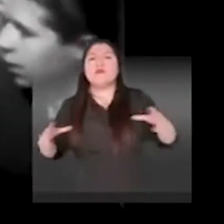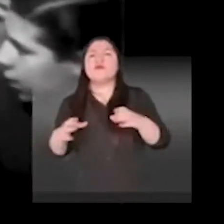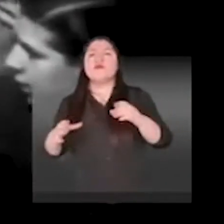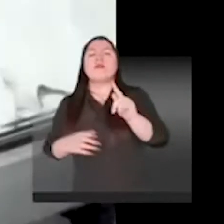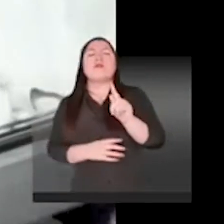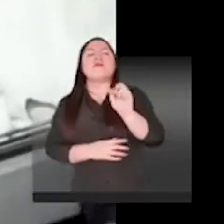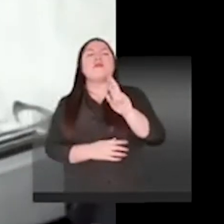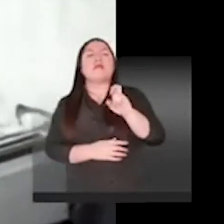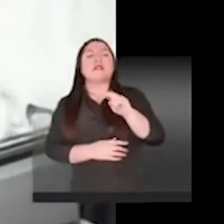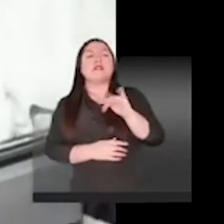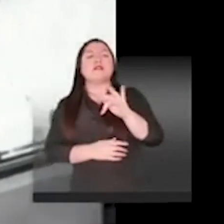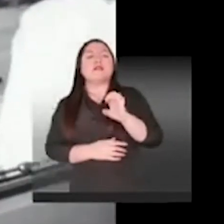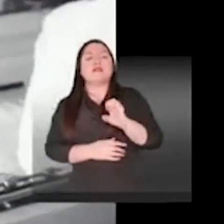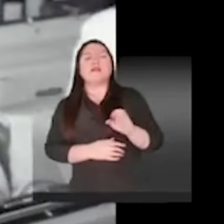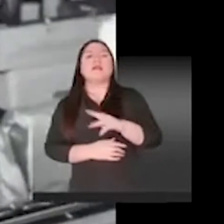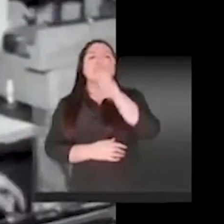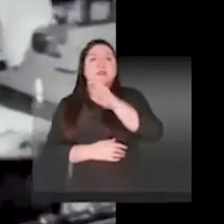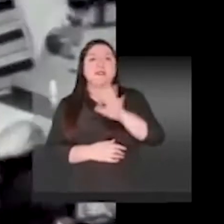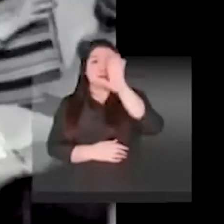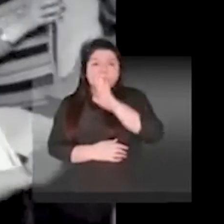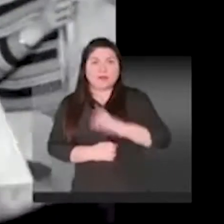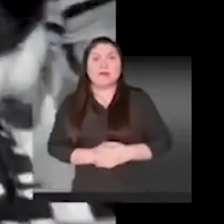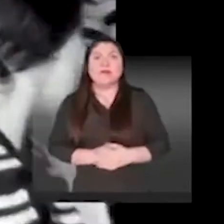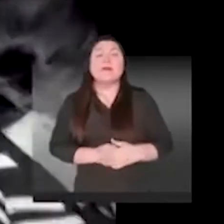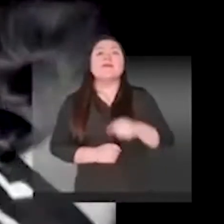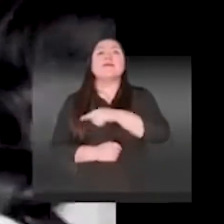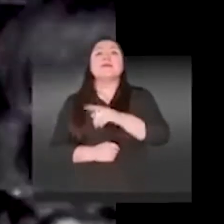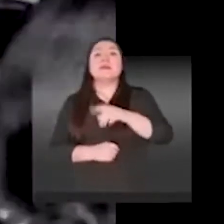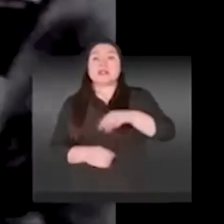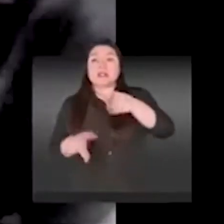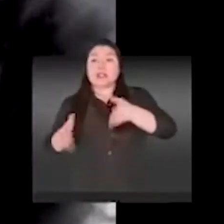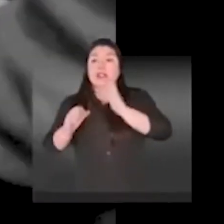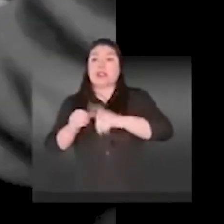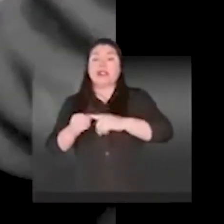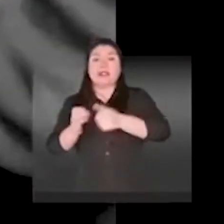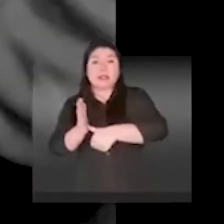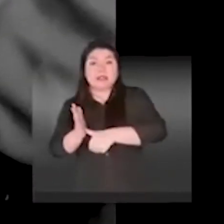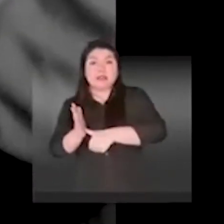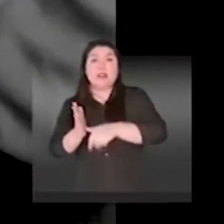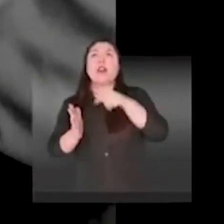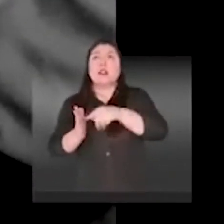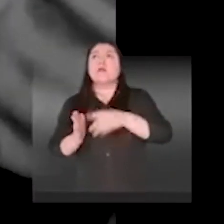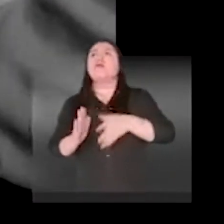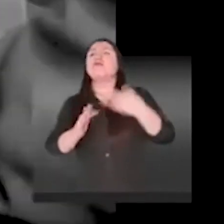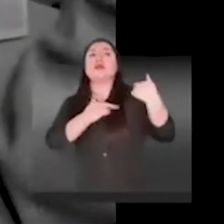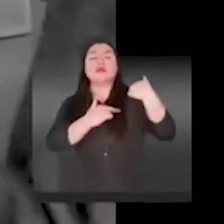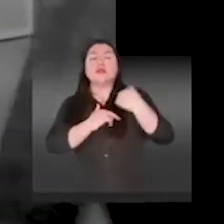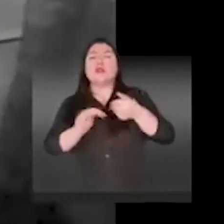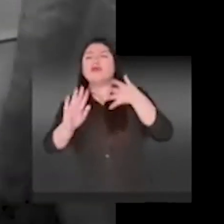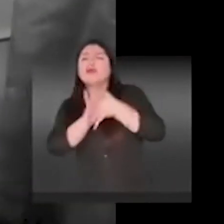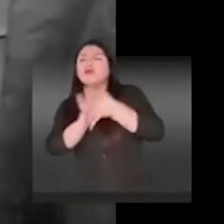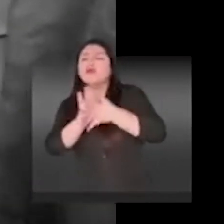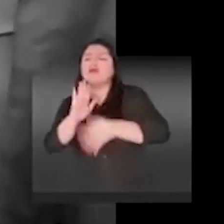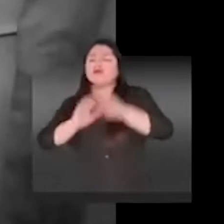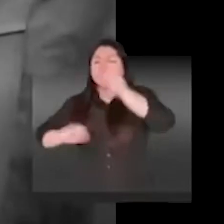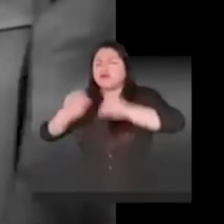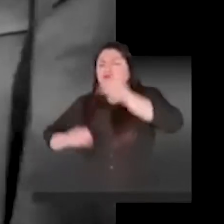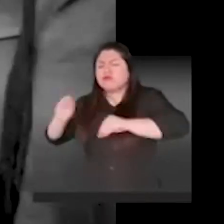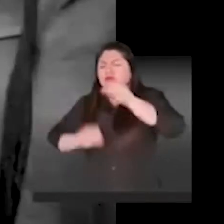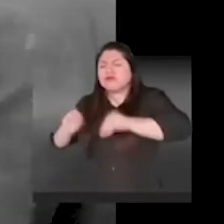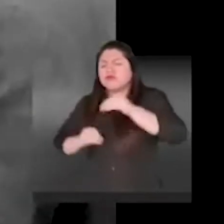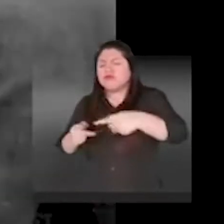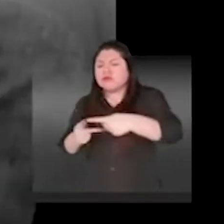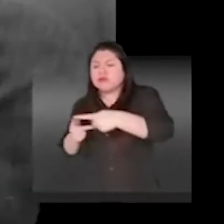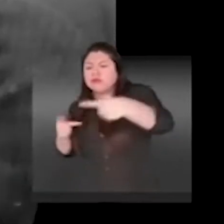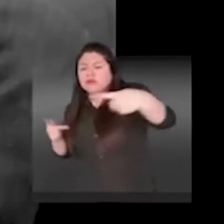Nacional. Y si de avances tecnológicos hablamos, la Registraduría ha jugado un papel fundamental para pasar a guardar los datos de los colombianos en estas